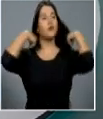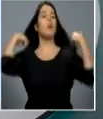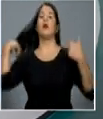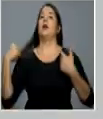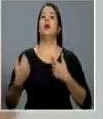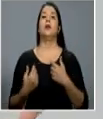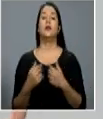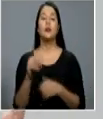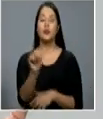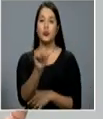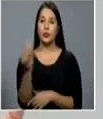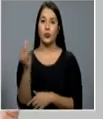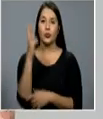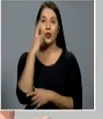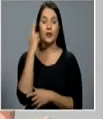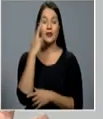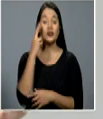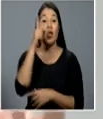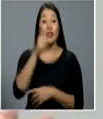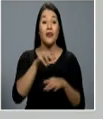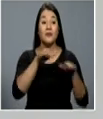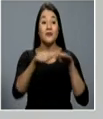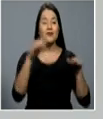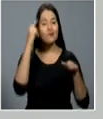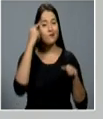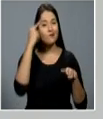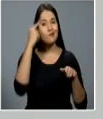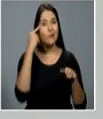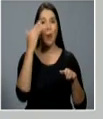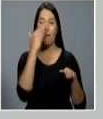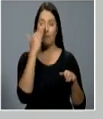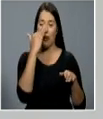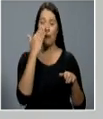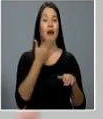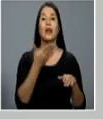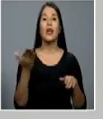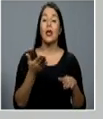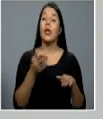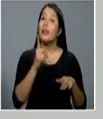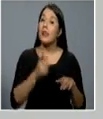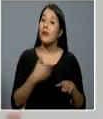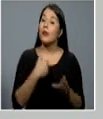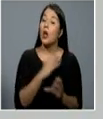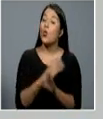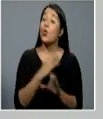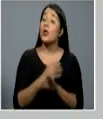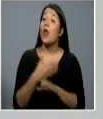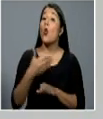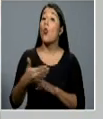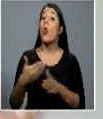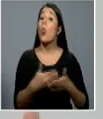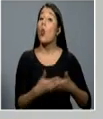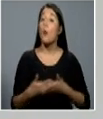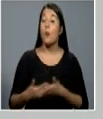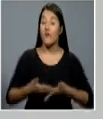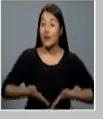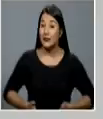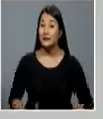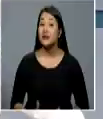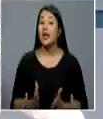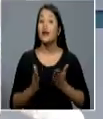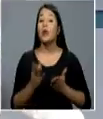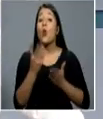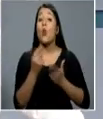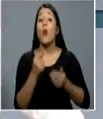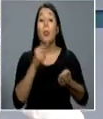sería concientizar sobre todo a las madres acerca de los cuidados prenatales necesarios, cuántos chequeos tienen que